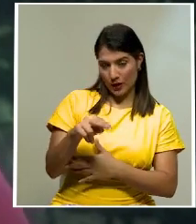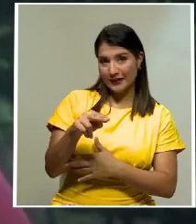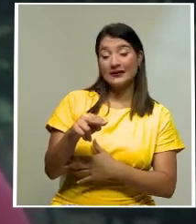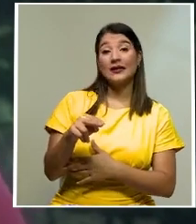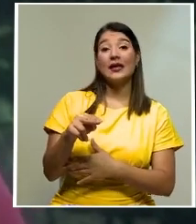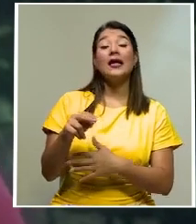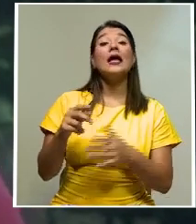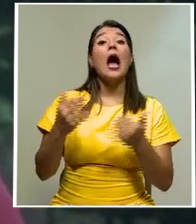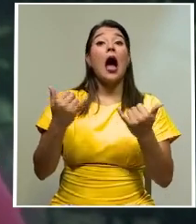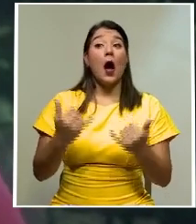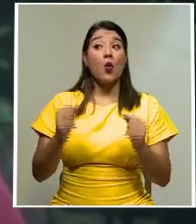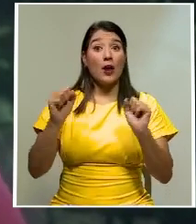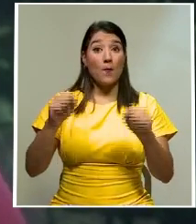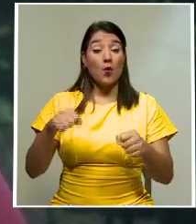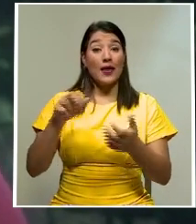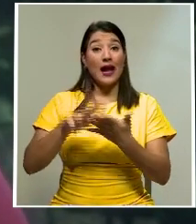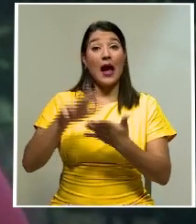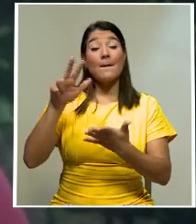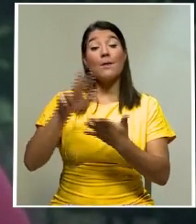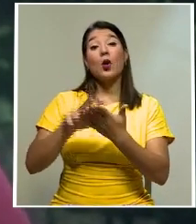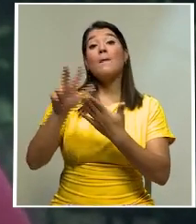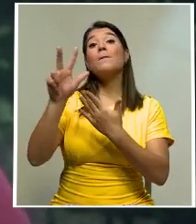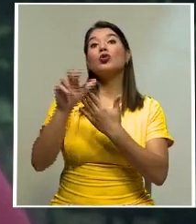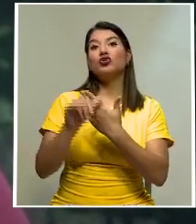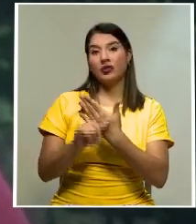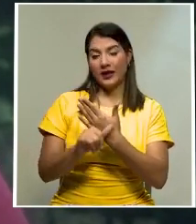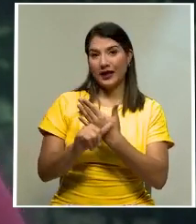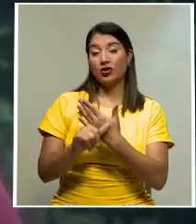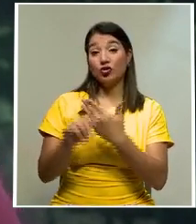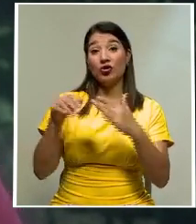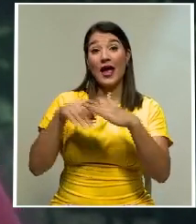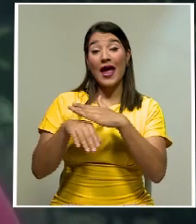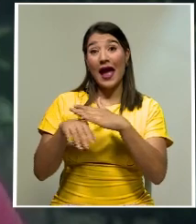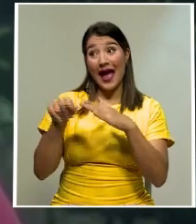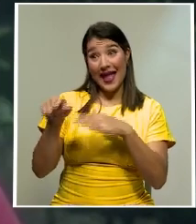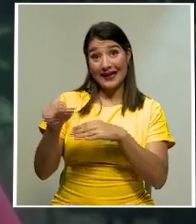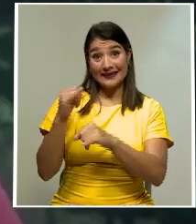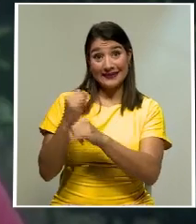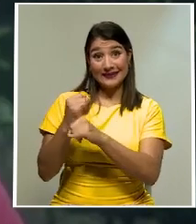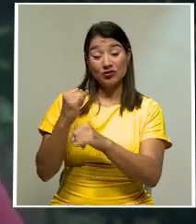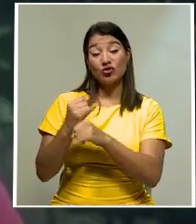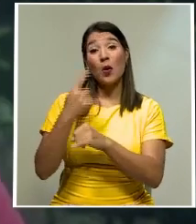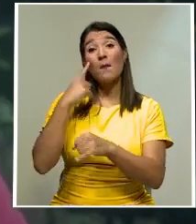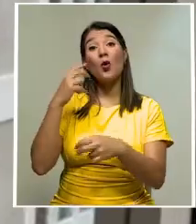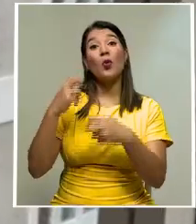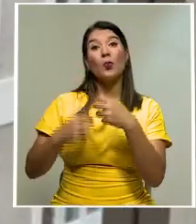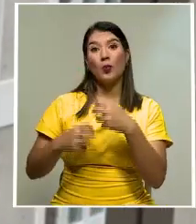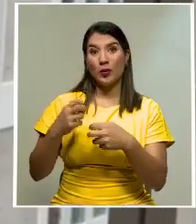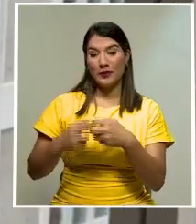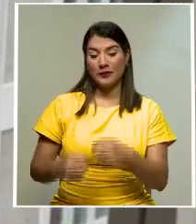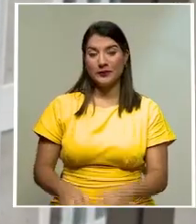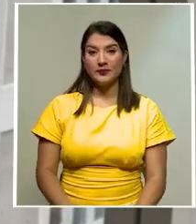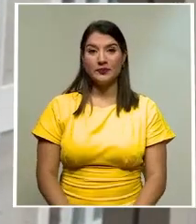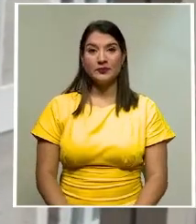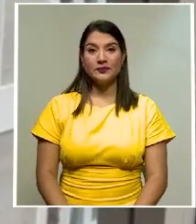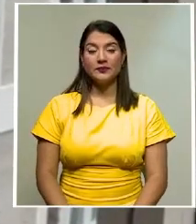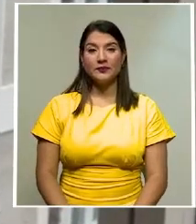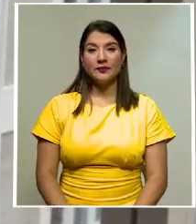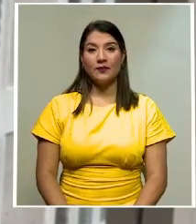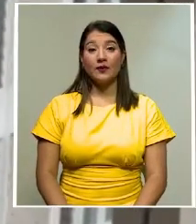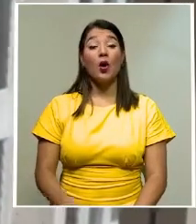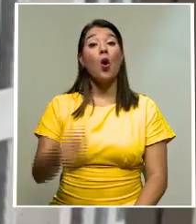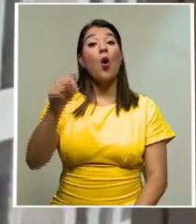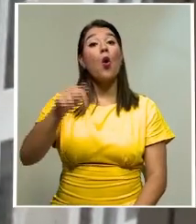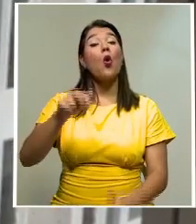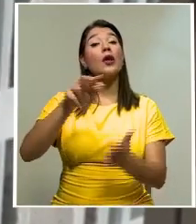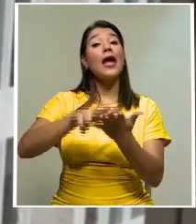puedan aprobar aquellos proyectos que están en espera en el Bambi por este problema que se había presentado. Hoy